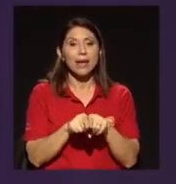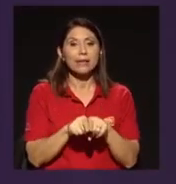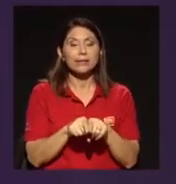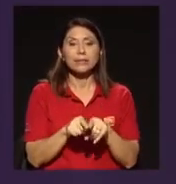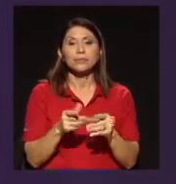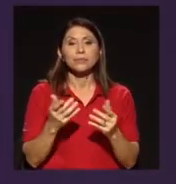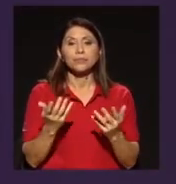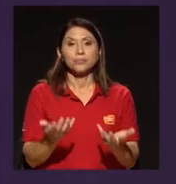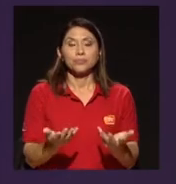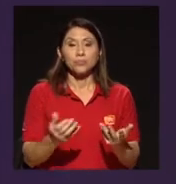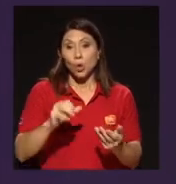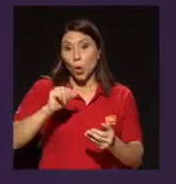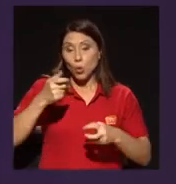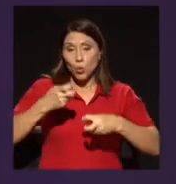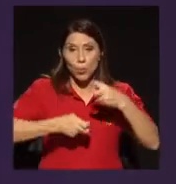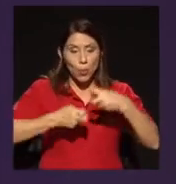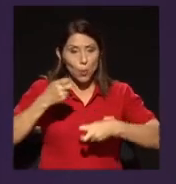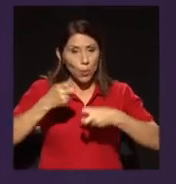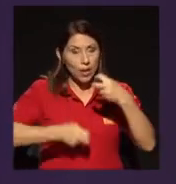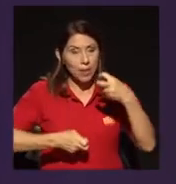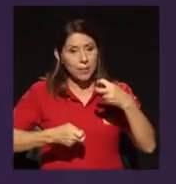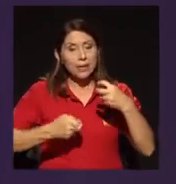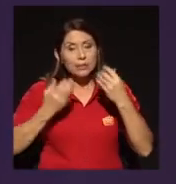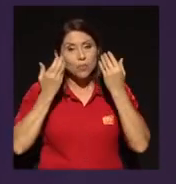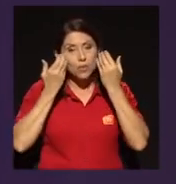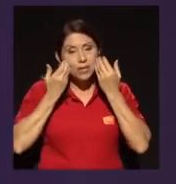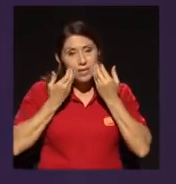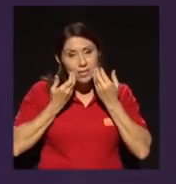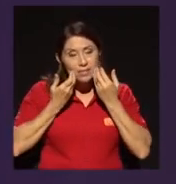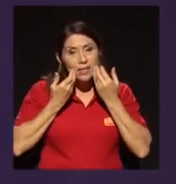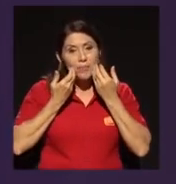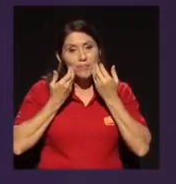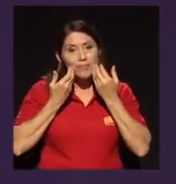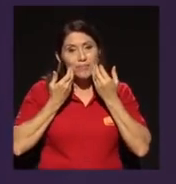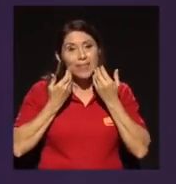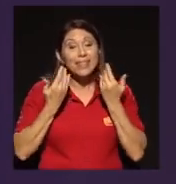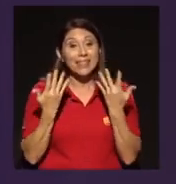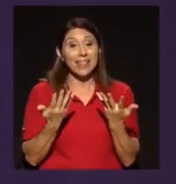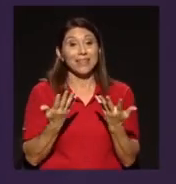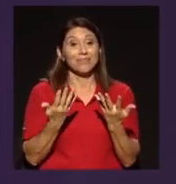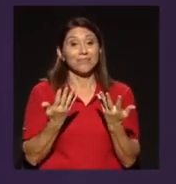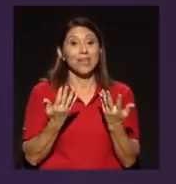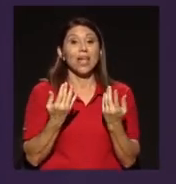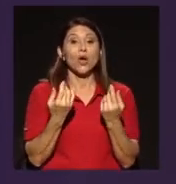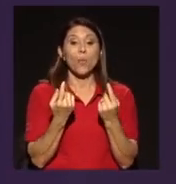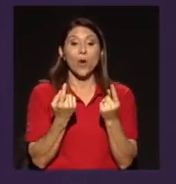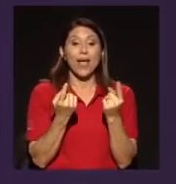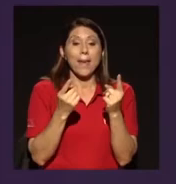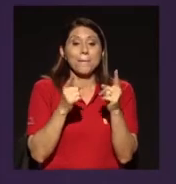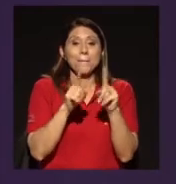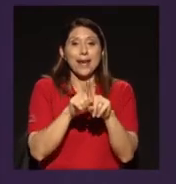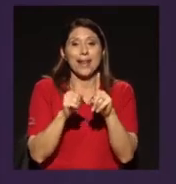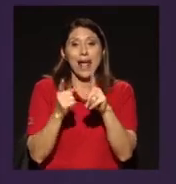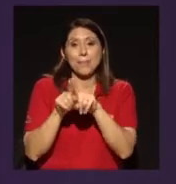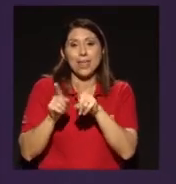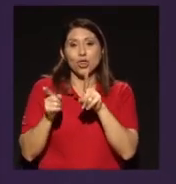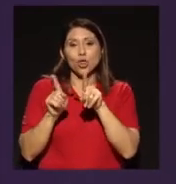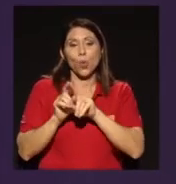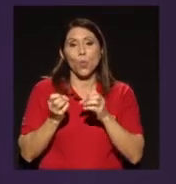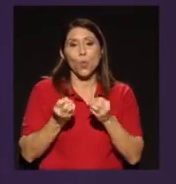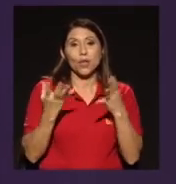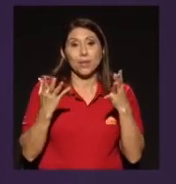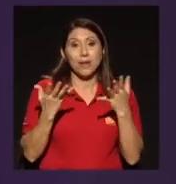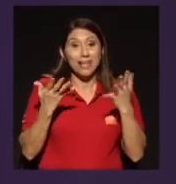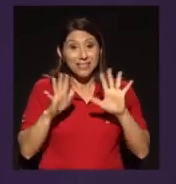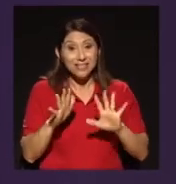problema, es el problema que es muy triste del emparejamiento múltiple. Ya Rosibel habló de que hay chicas